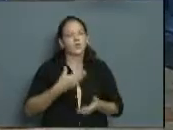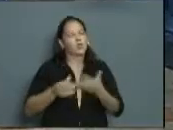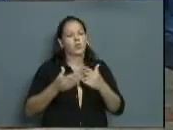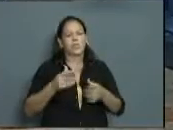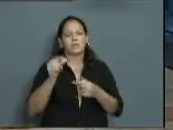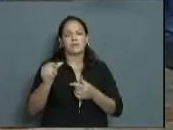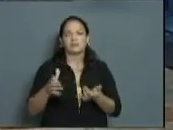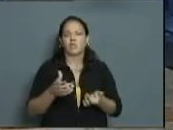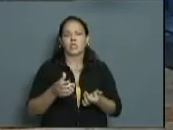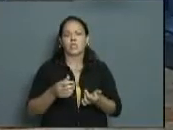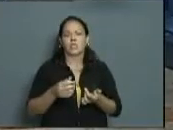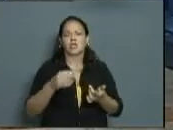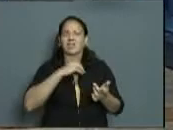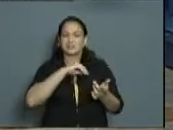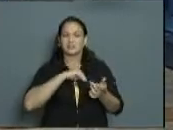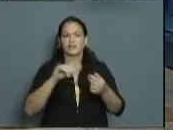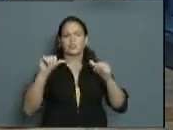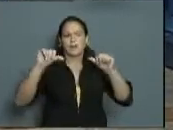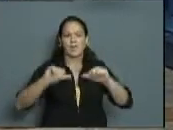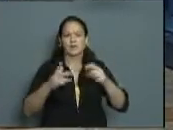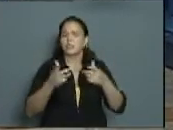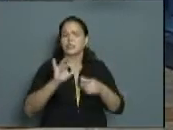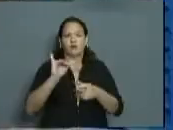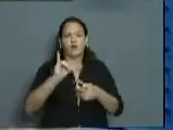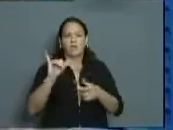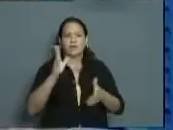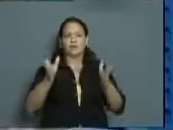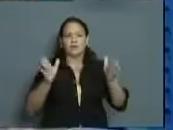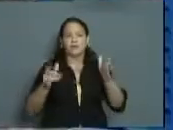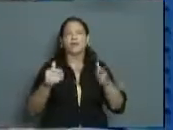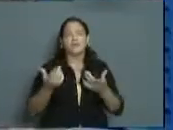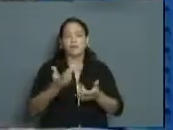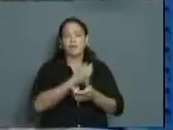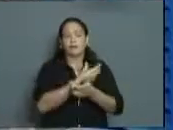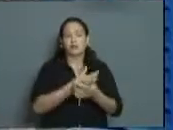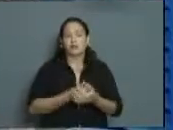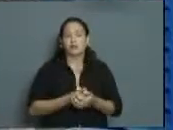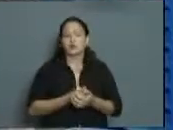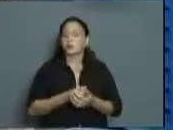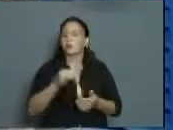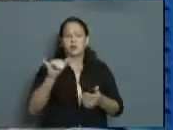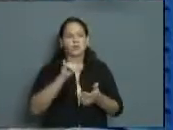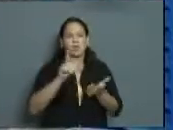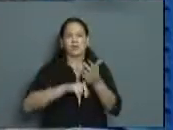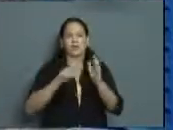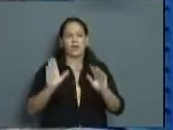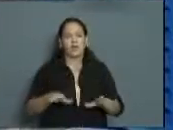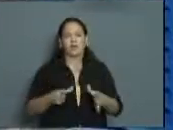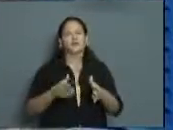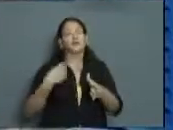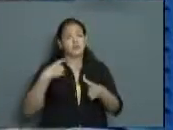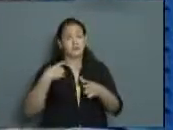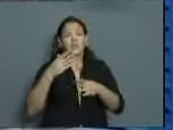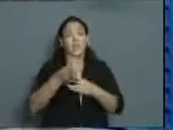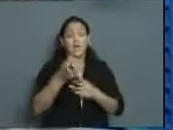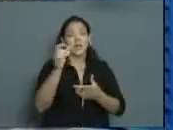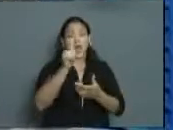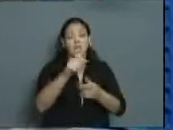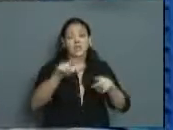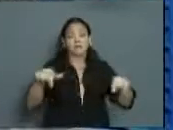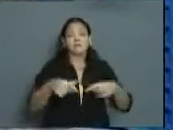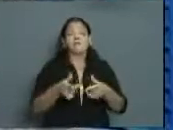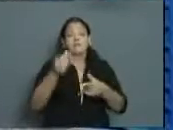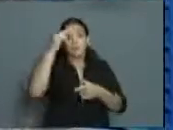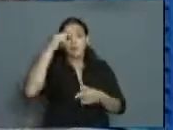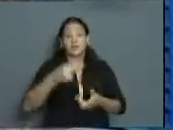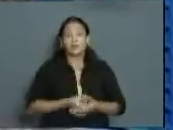que tenga síntomas en el curso de la vacunación, hay que detener inmediatamente la vacunación y acudir a su área de salud y llegar. Una